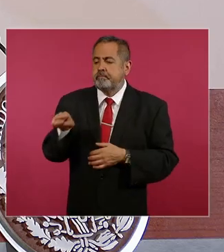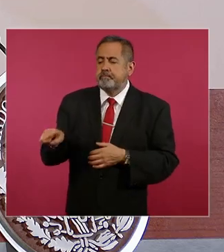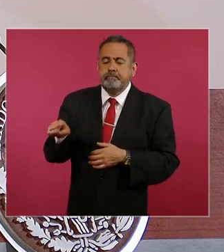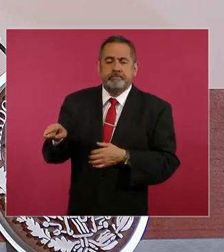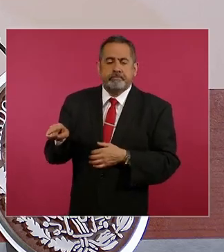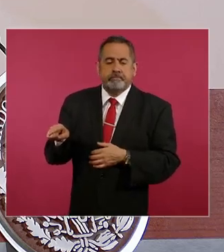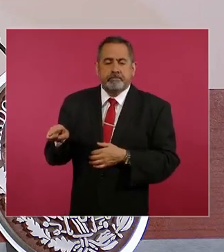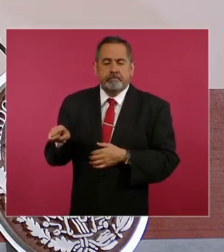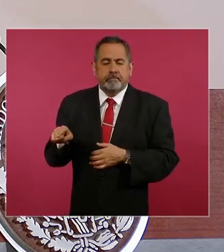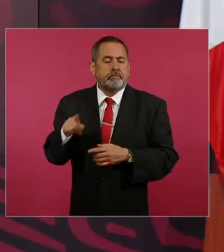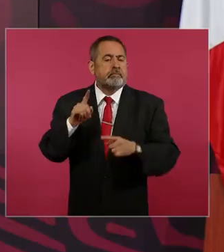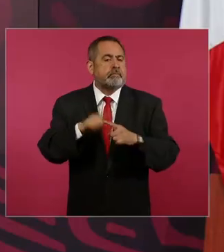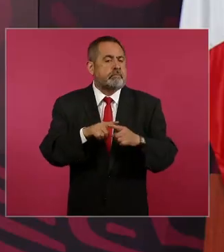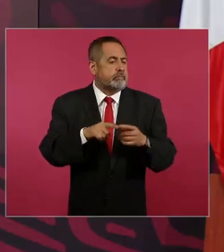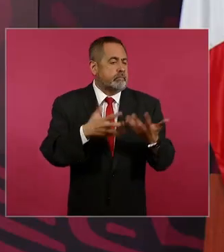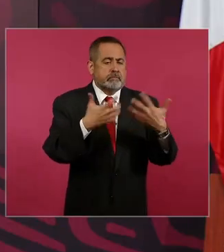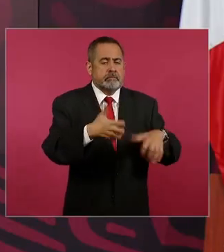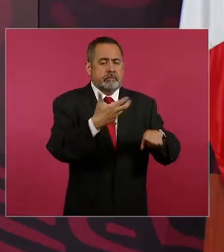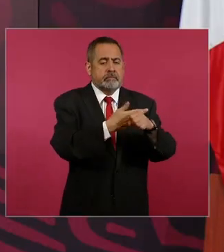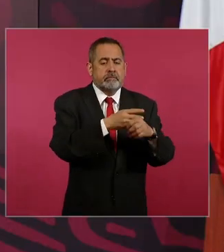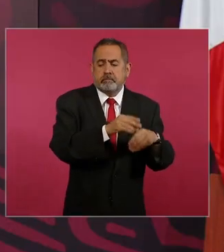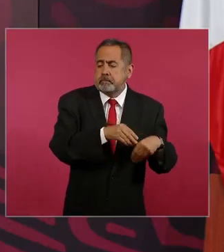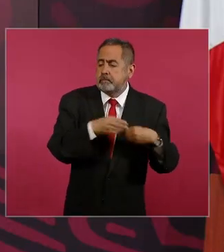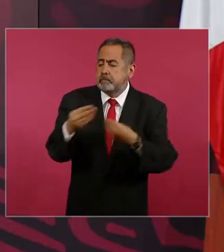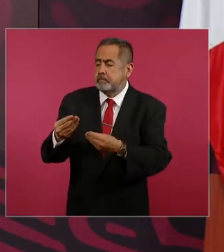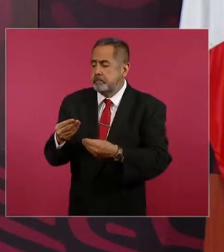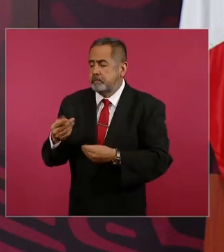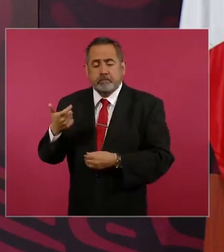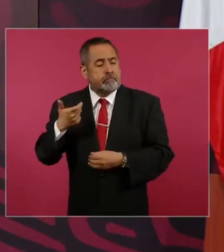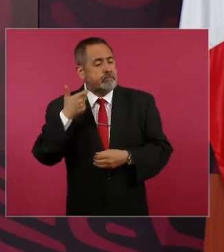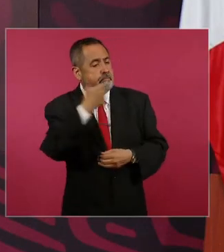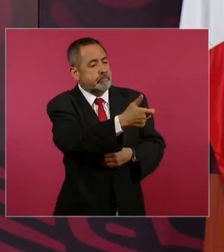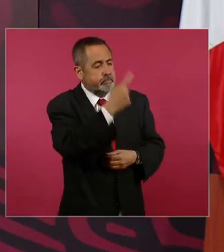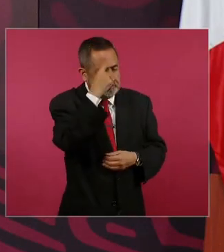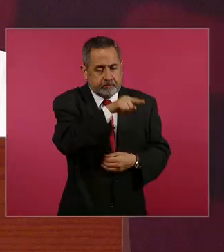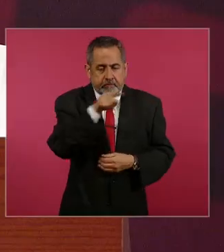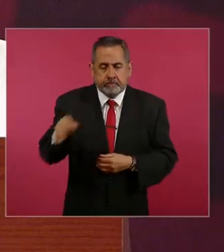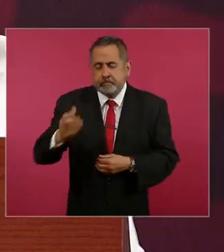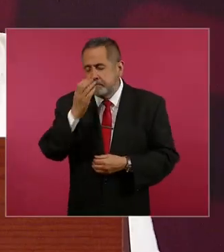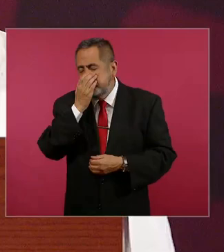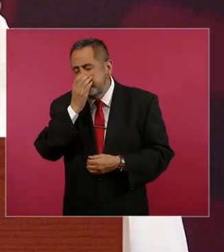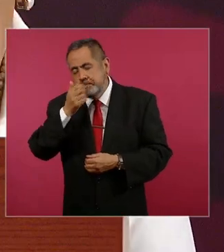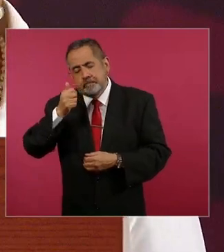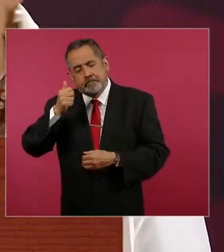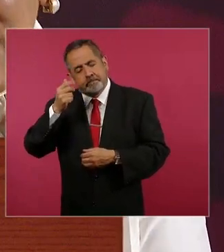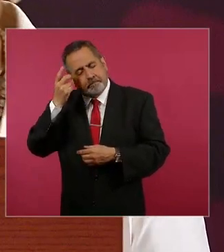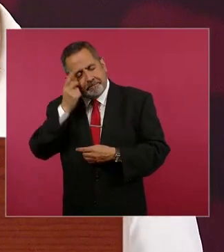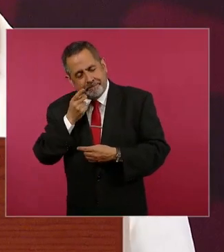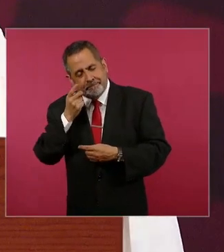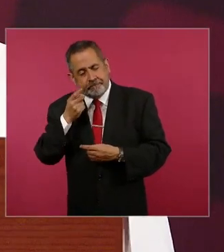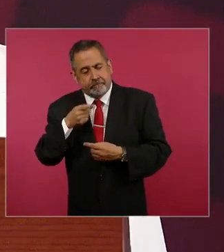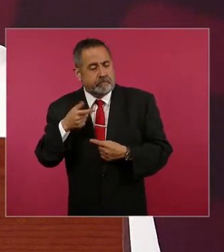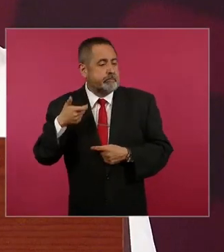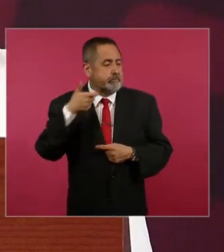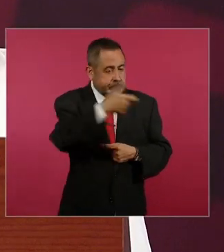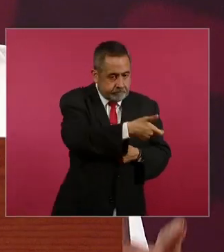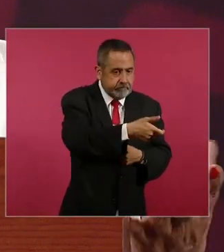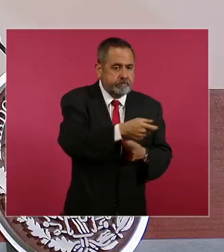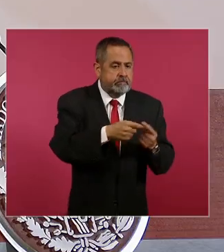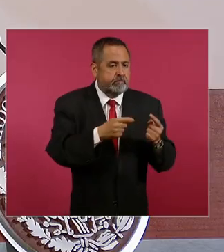servicio de anestesia a otra empresa pero es todo el servicio